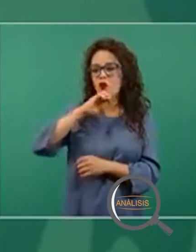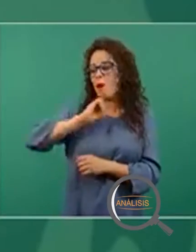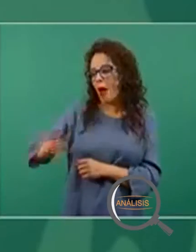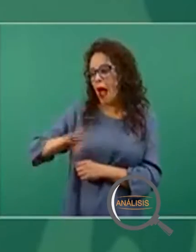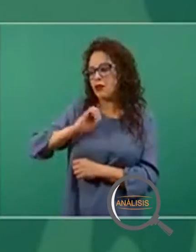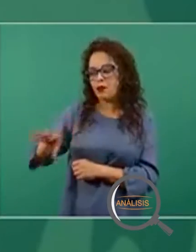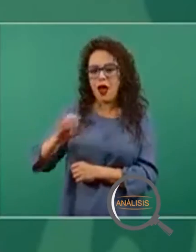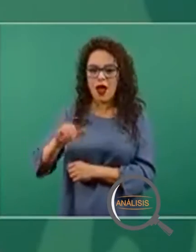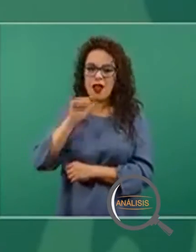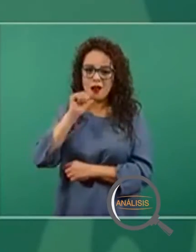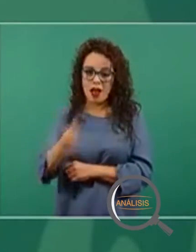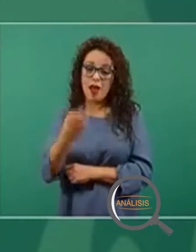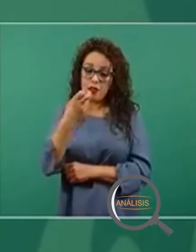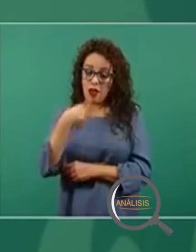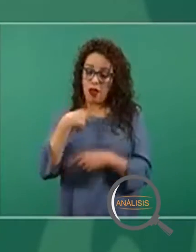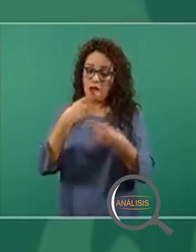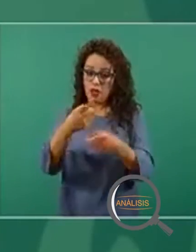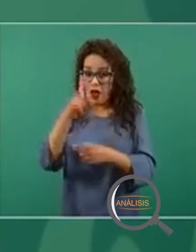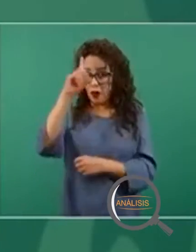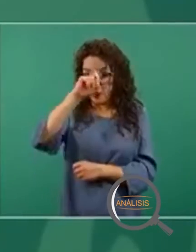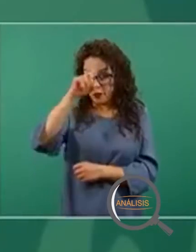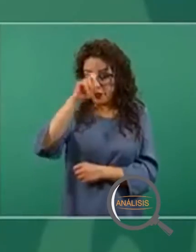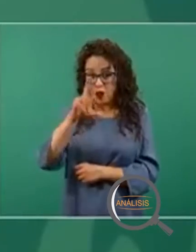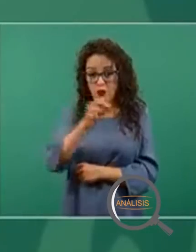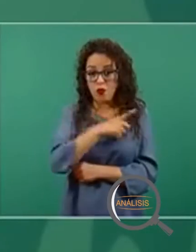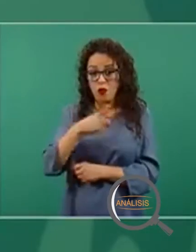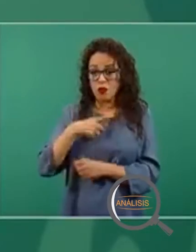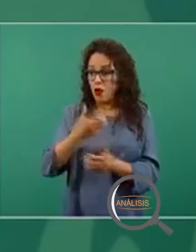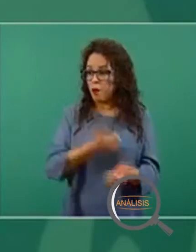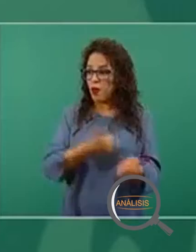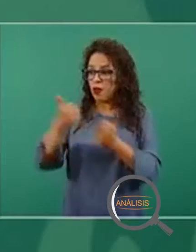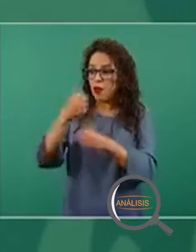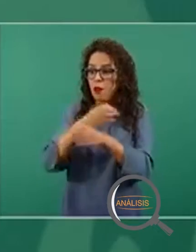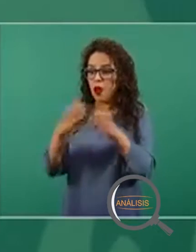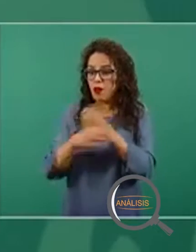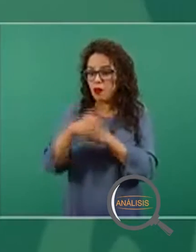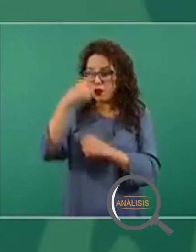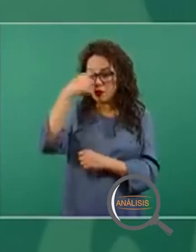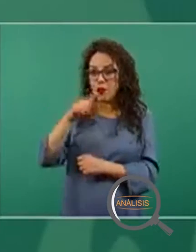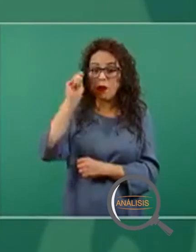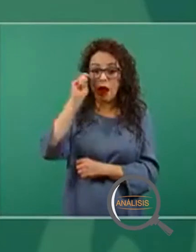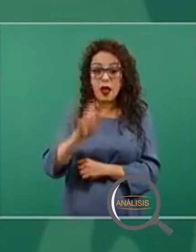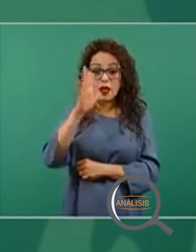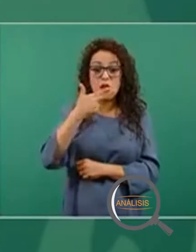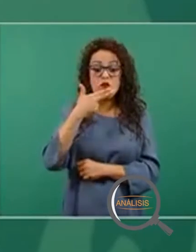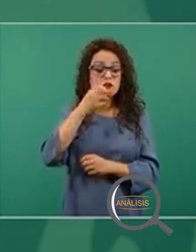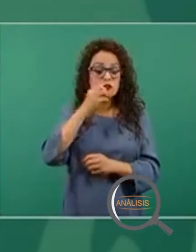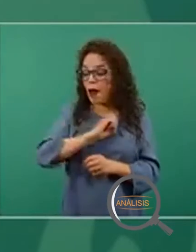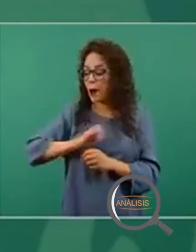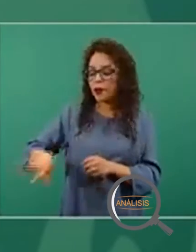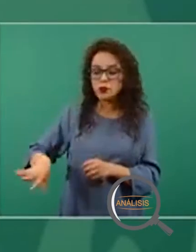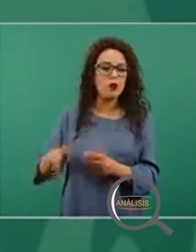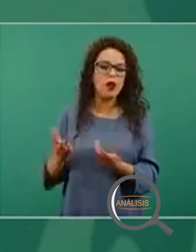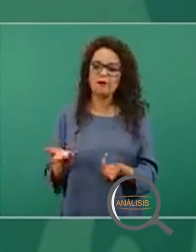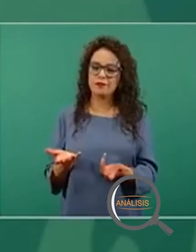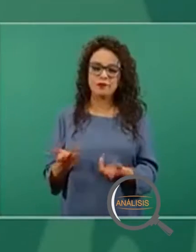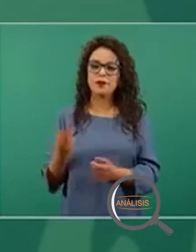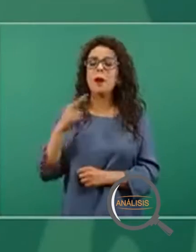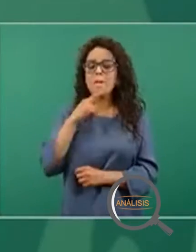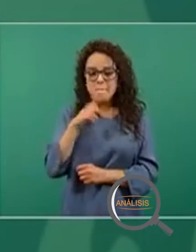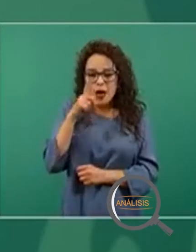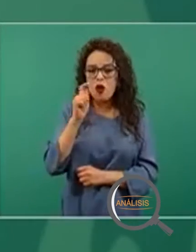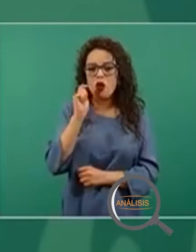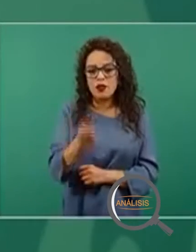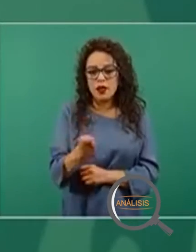recomendación. No llevemos elementos desechables a estos lugares para no incrementar precisamente el desperdicio, sino mejor pongamos en